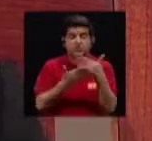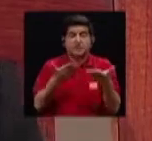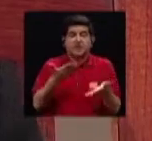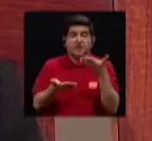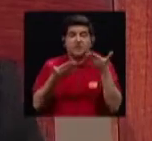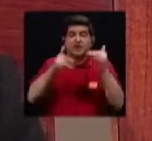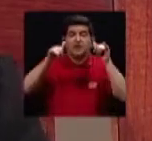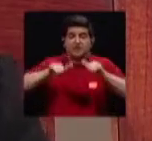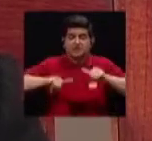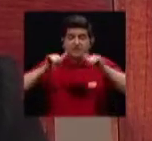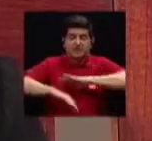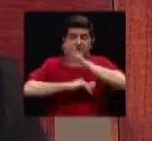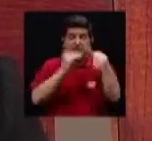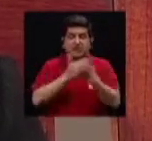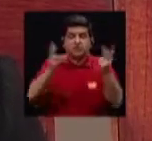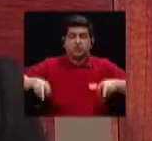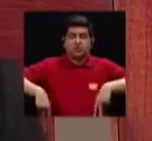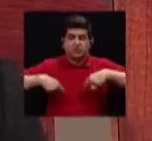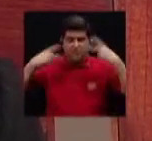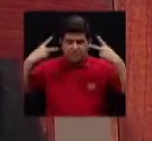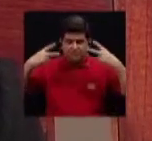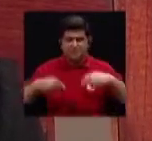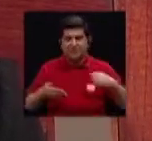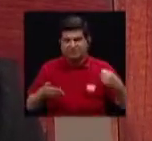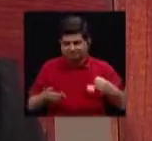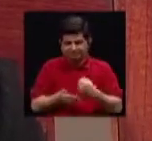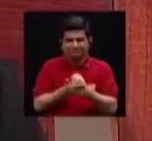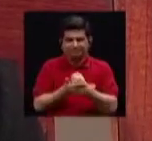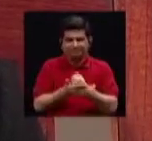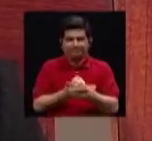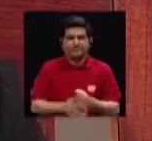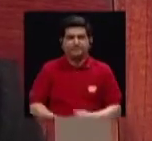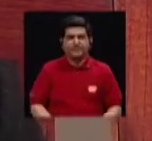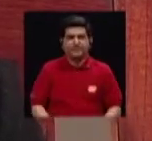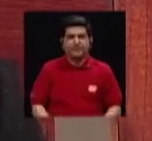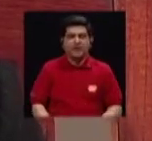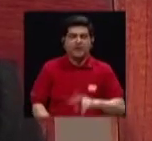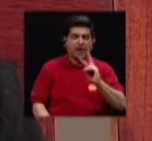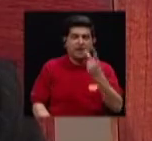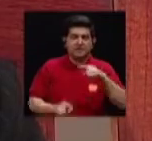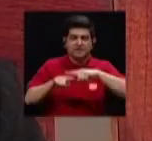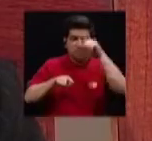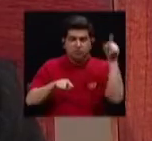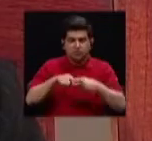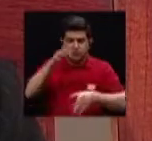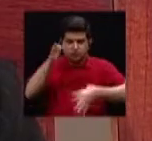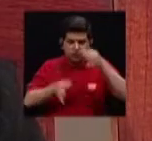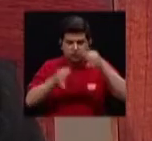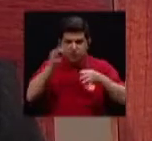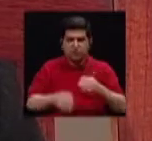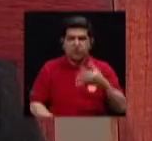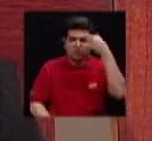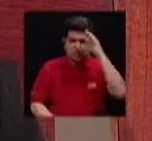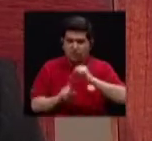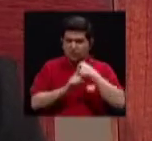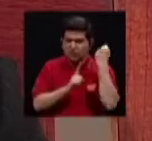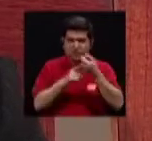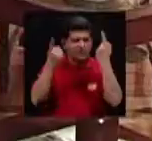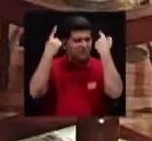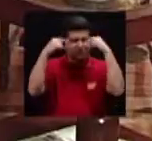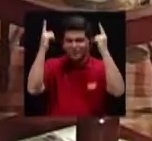mantiene toda la vida. Lamentablemente, en el segundo circuito judicial, yo creo que el asunto no ha sido tan